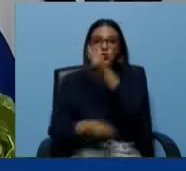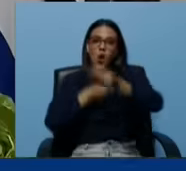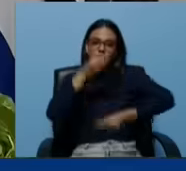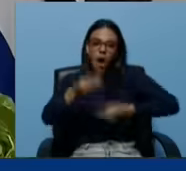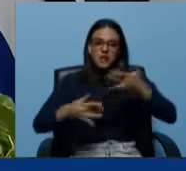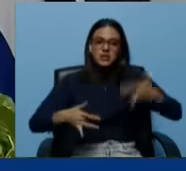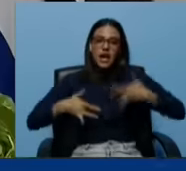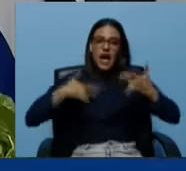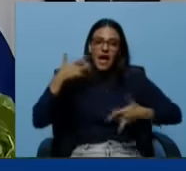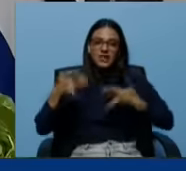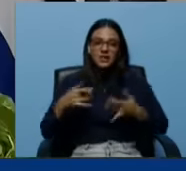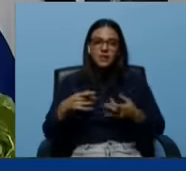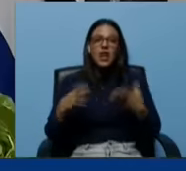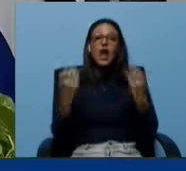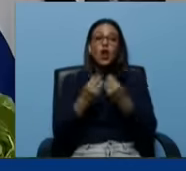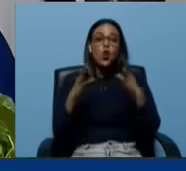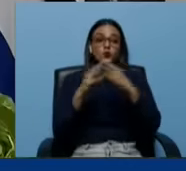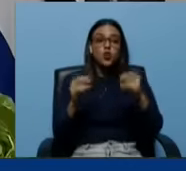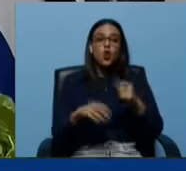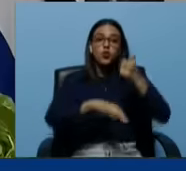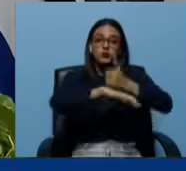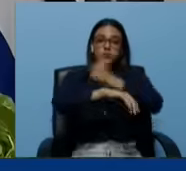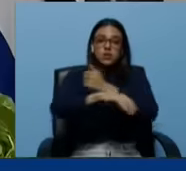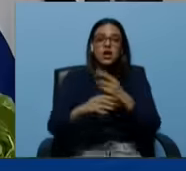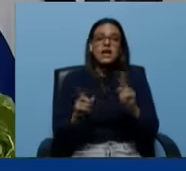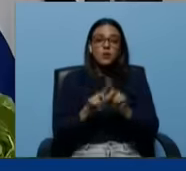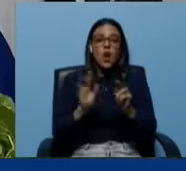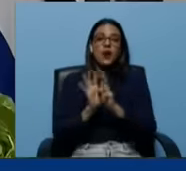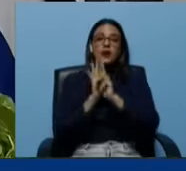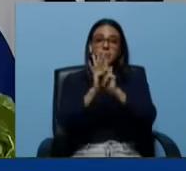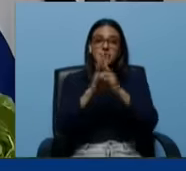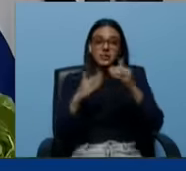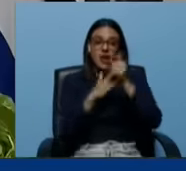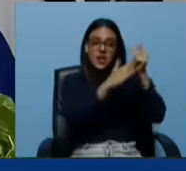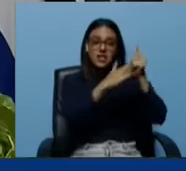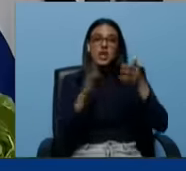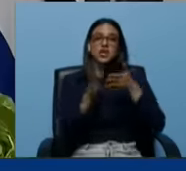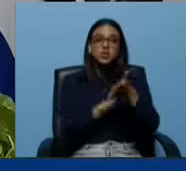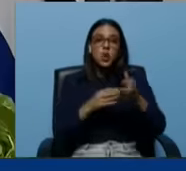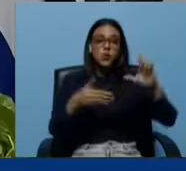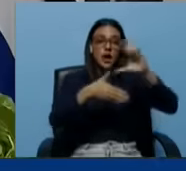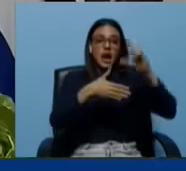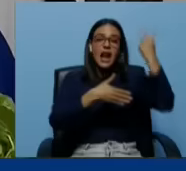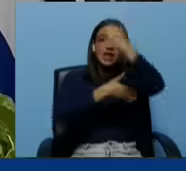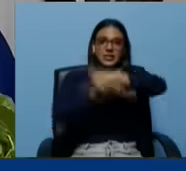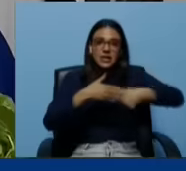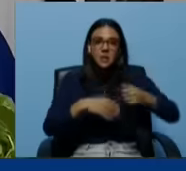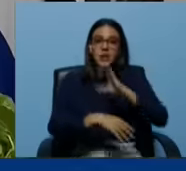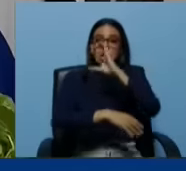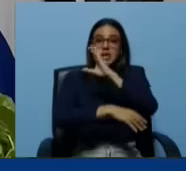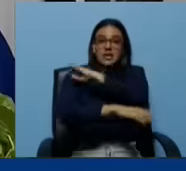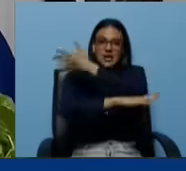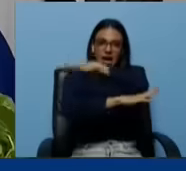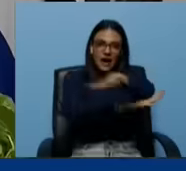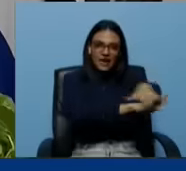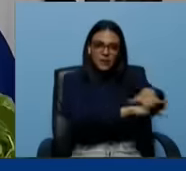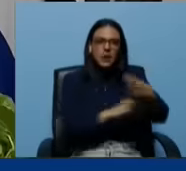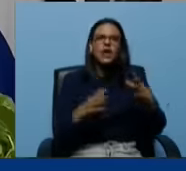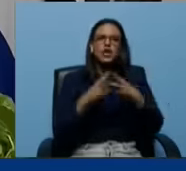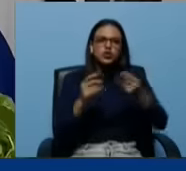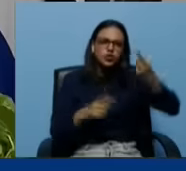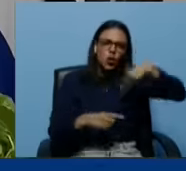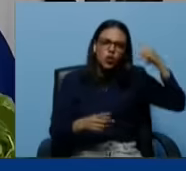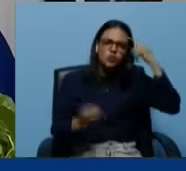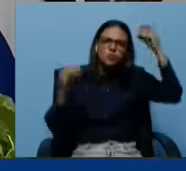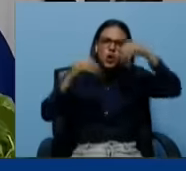los principios rectores de la verdadera integración latinoamericana y caribeña, basada en la